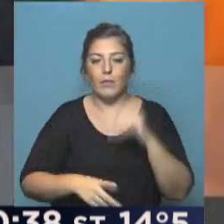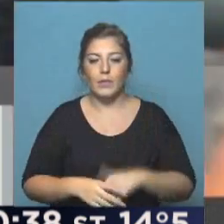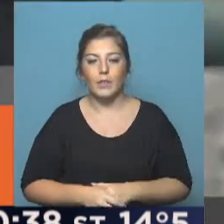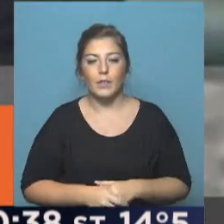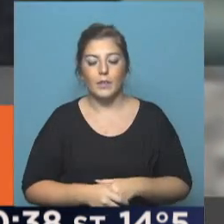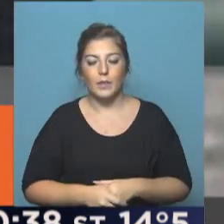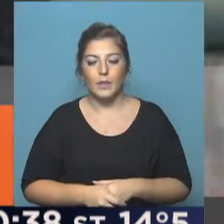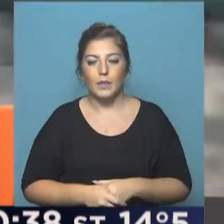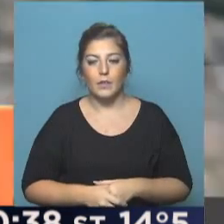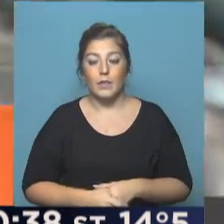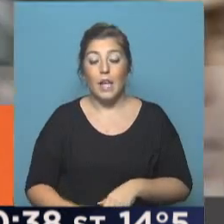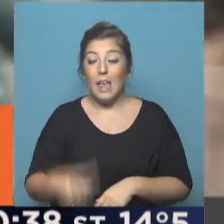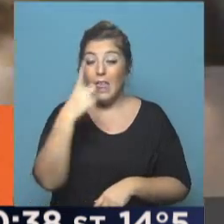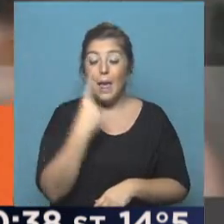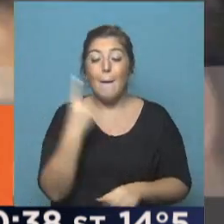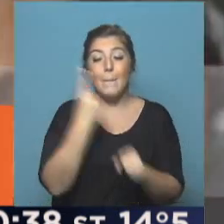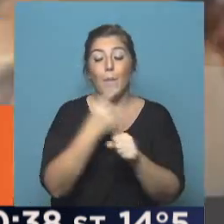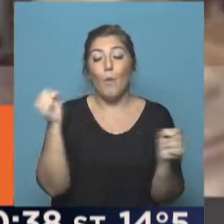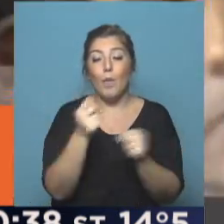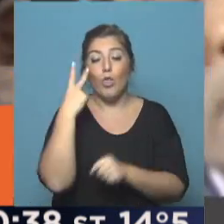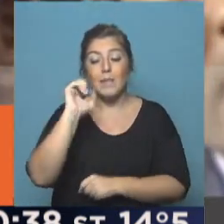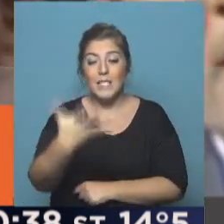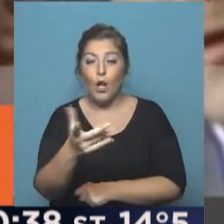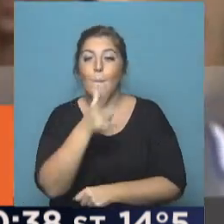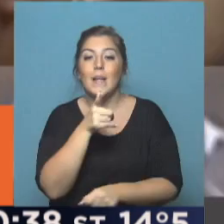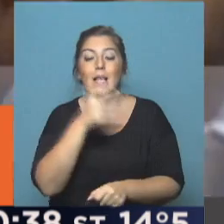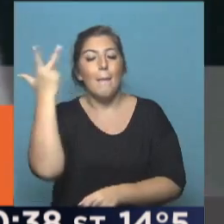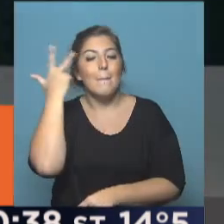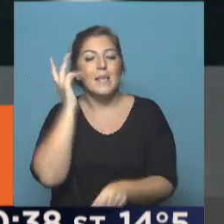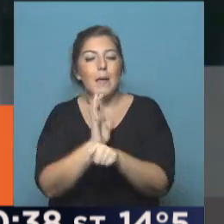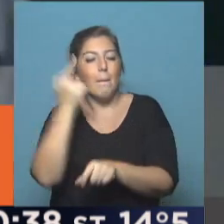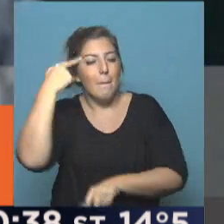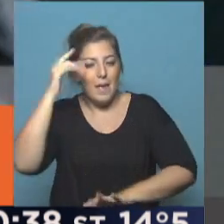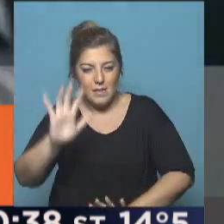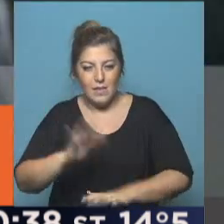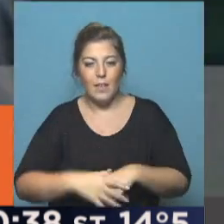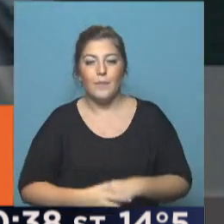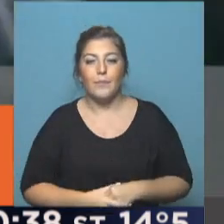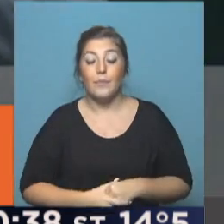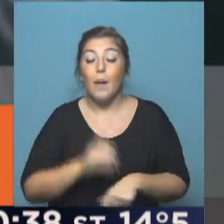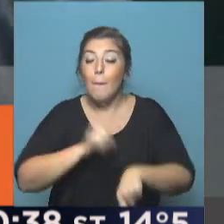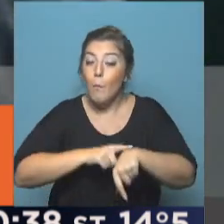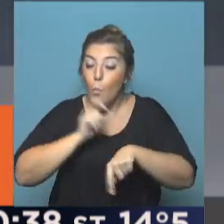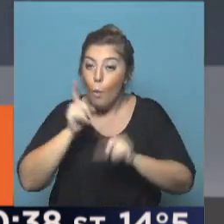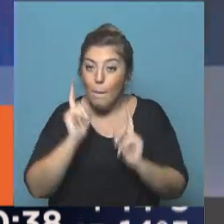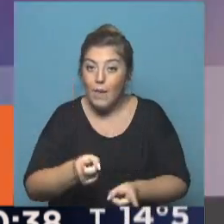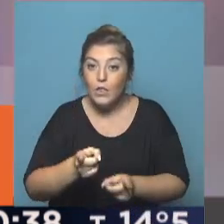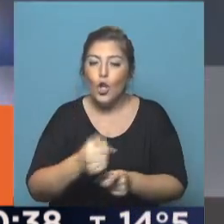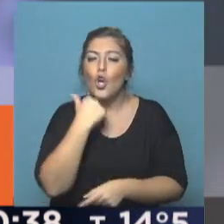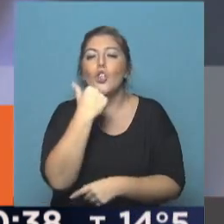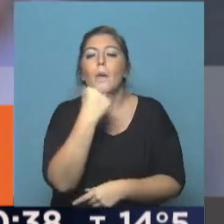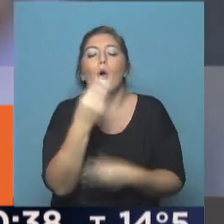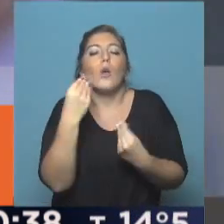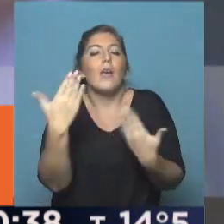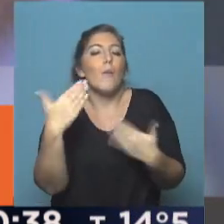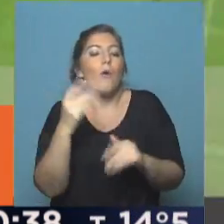Ese día, 1 de mayo de 2005, parecía que Messi lo tenía en mente. En ese momento, no sabíamos lo que puede llegar